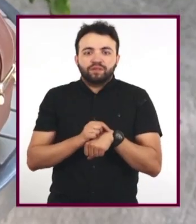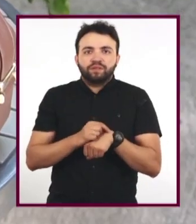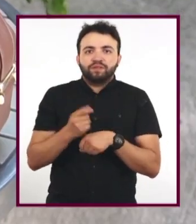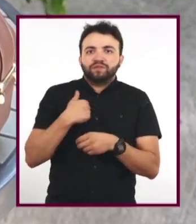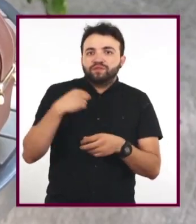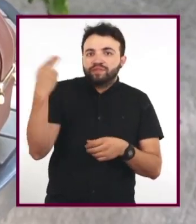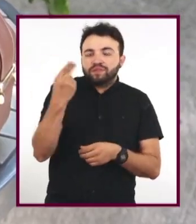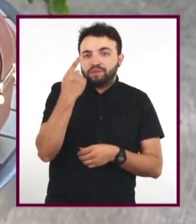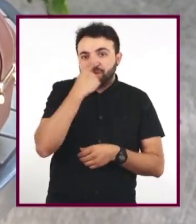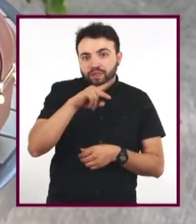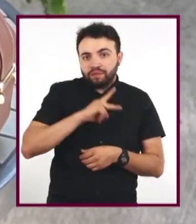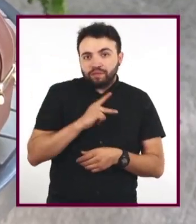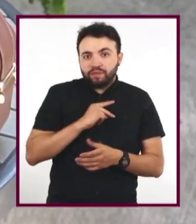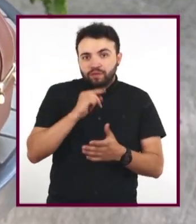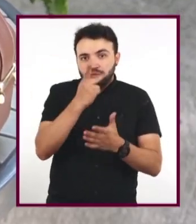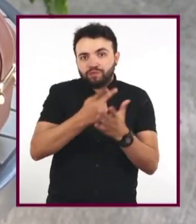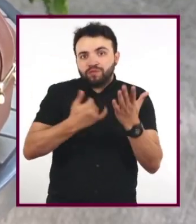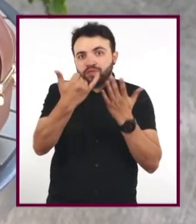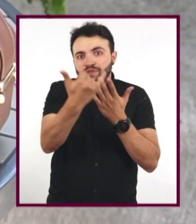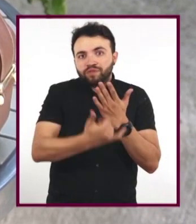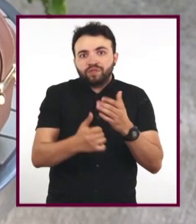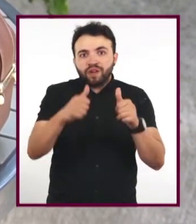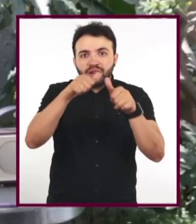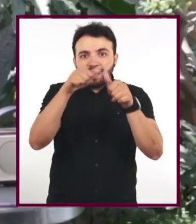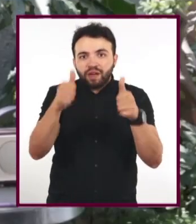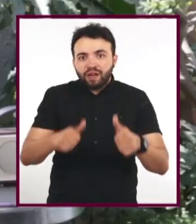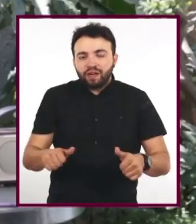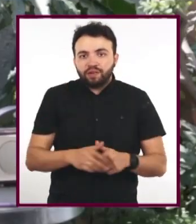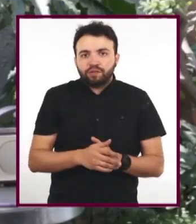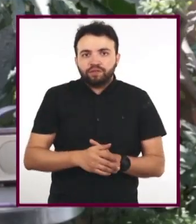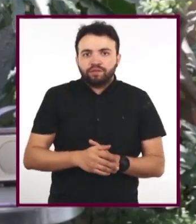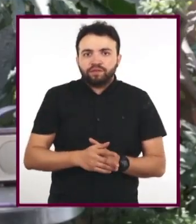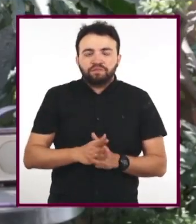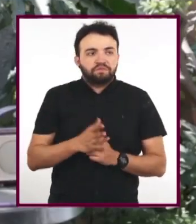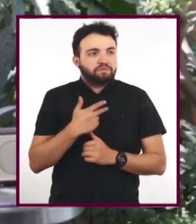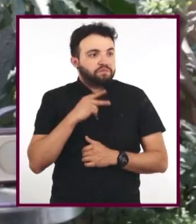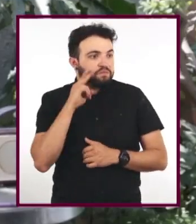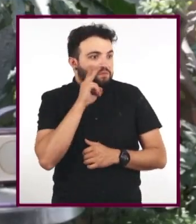lo he visto. ¿Lo buscaste bien en tu cuarto?